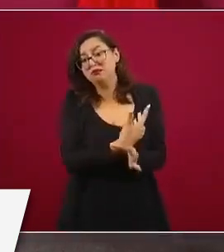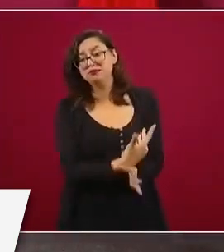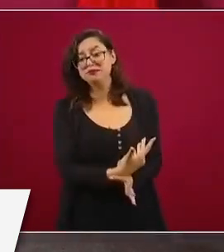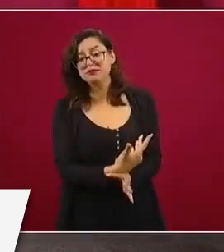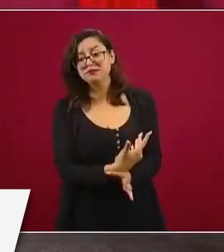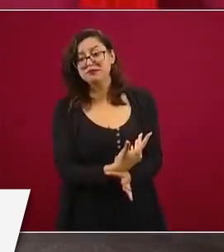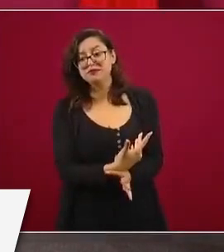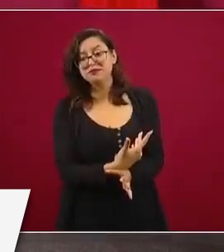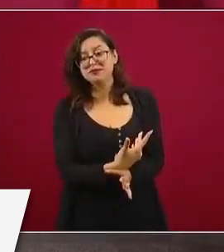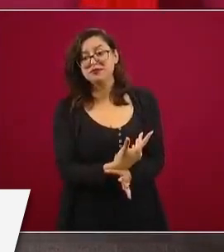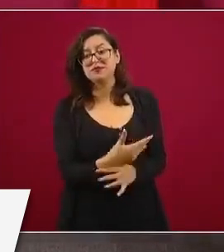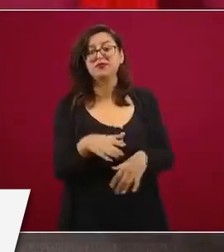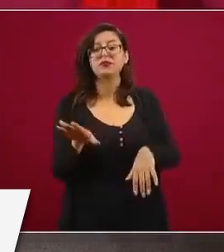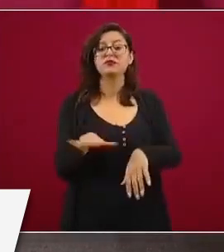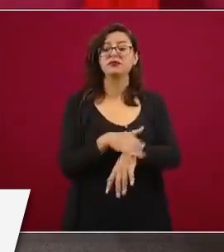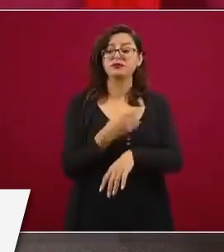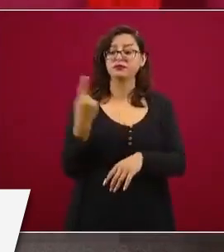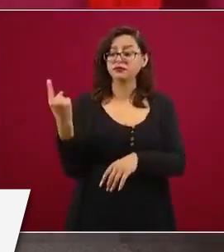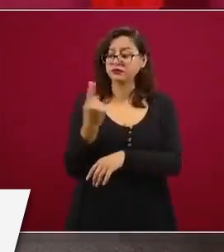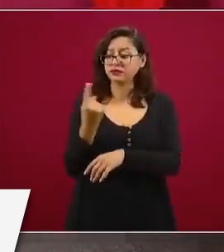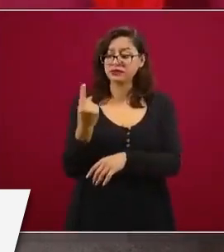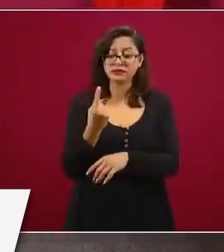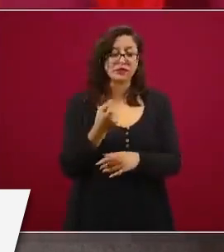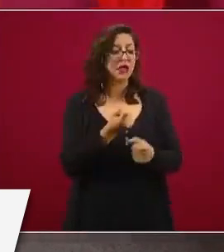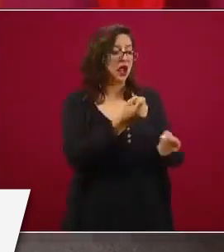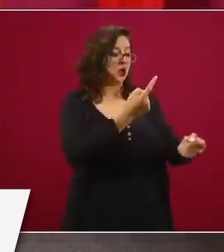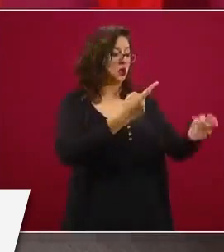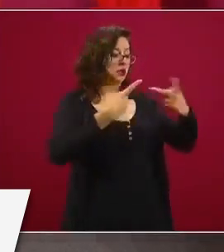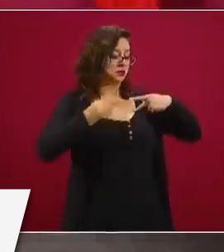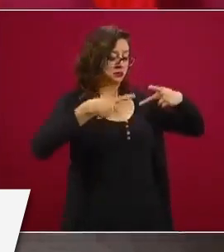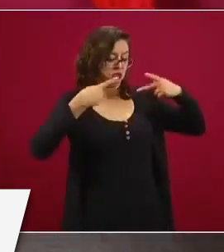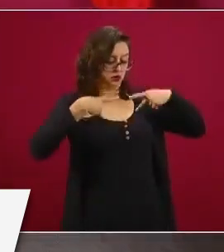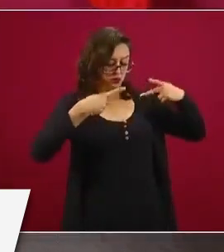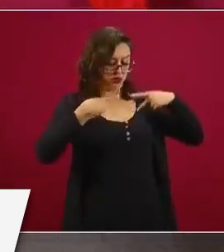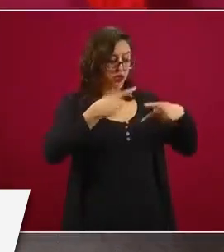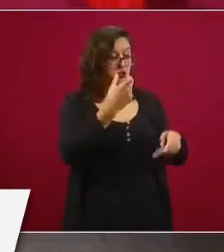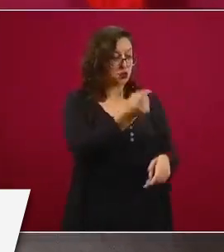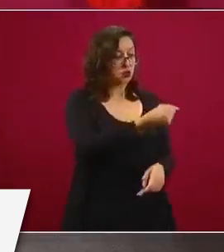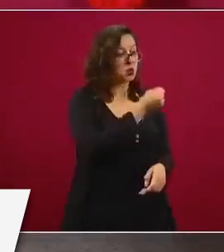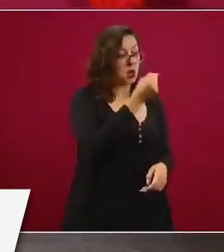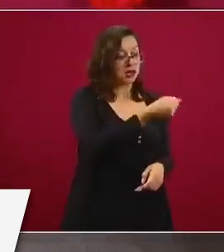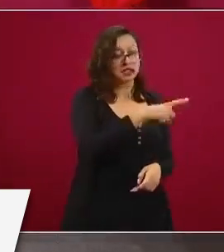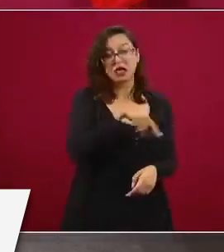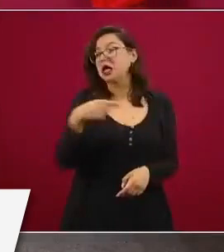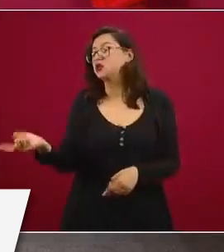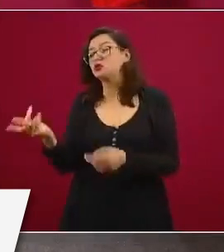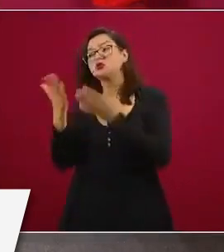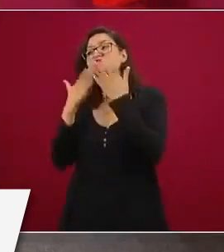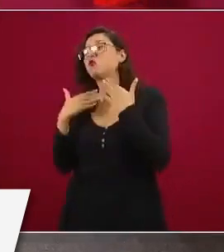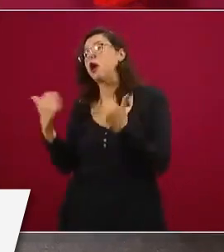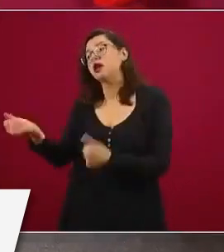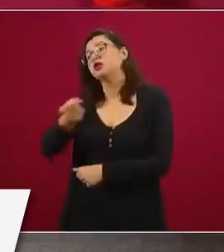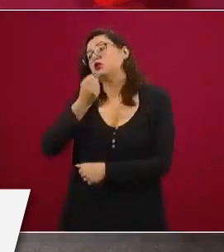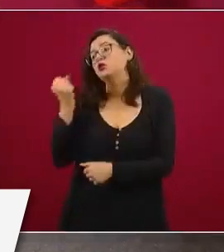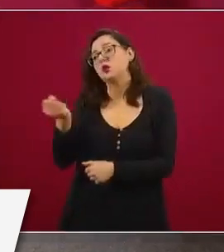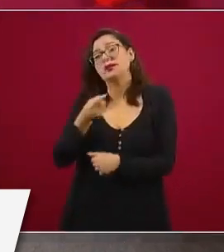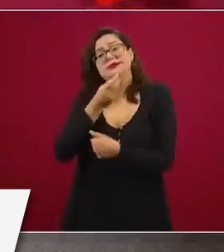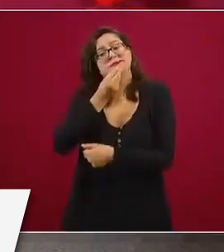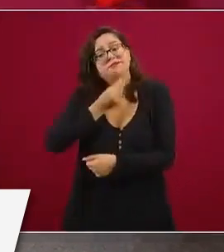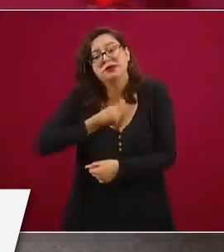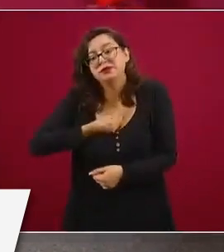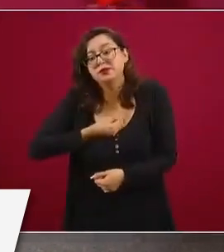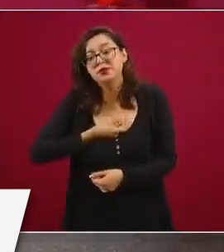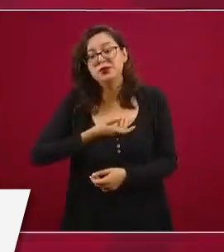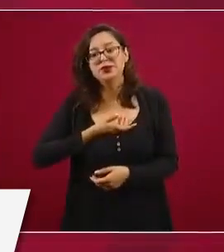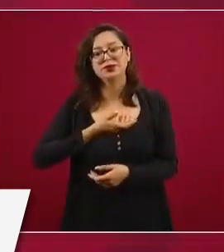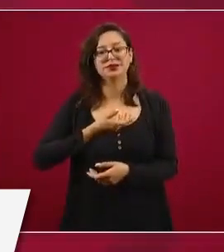Unos van a tener más suerte en la vida que otros. Entonces, yo